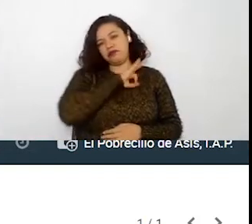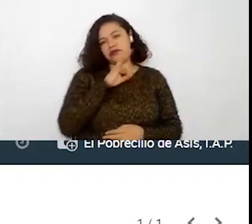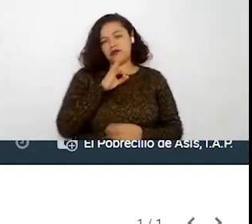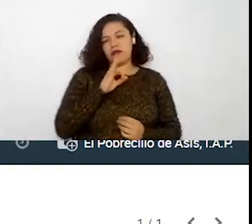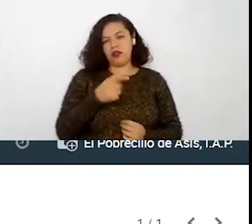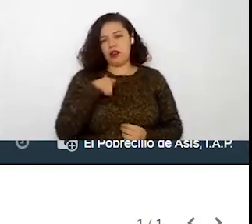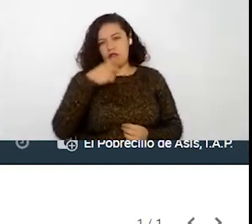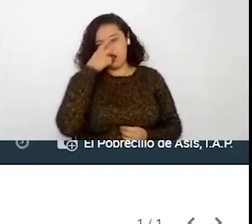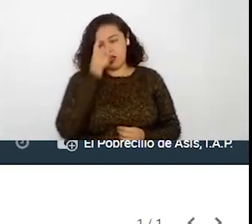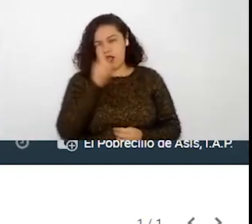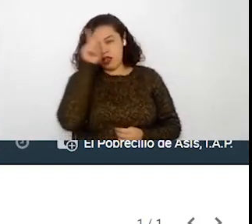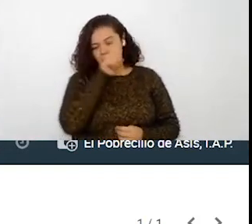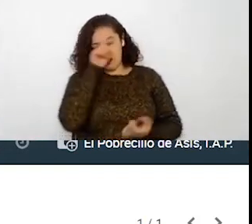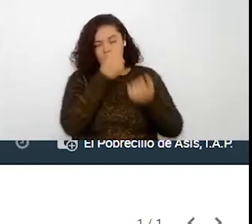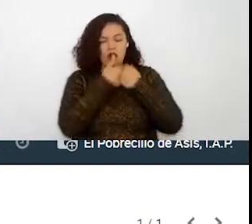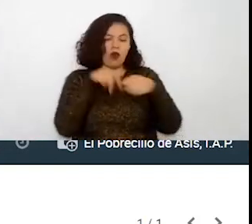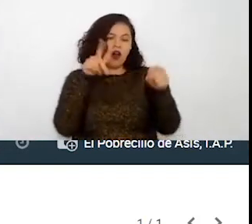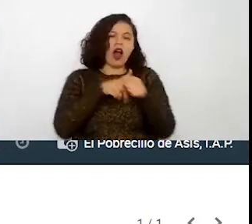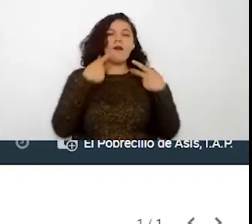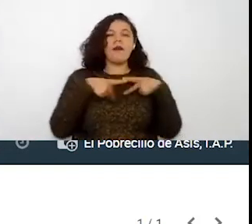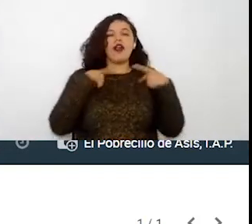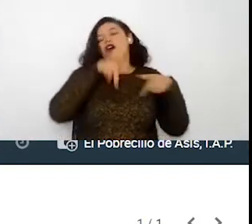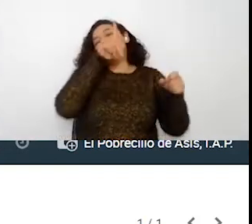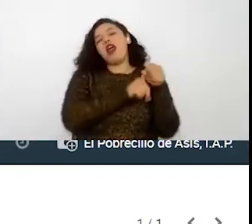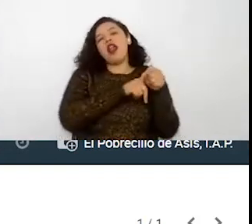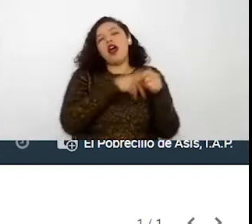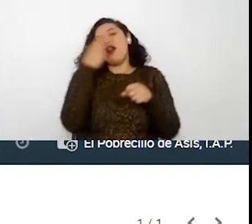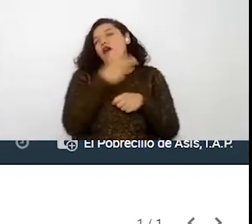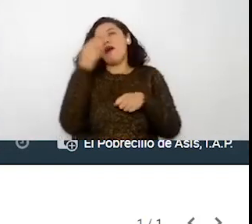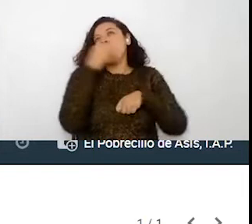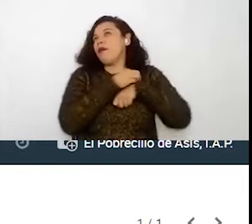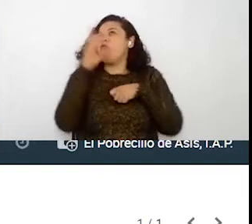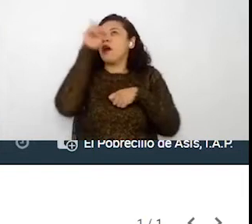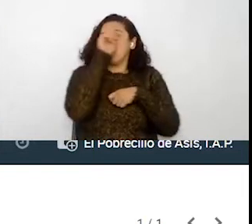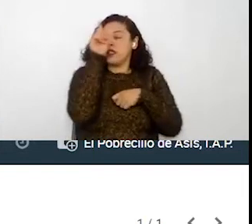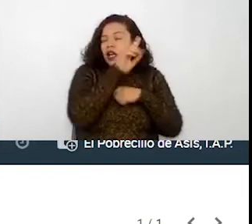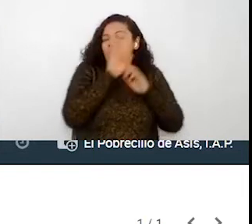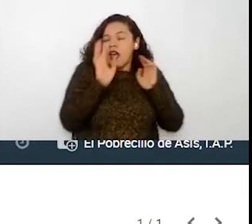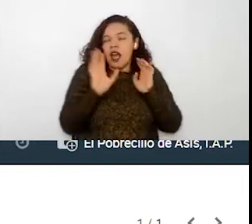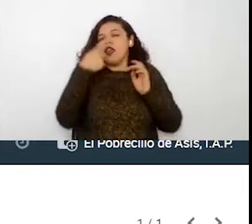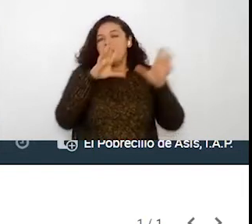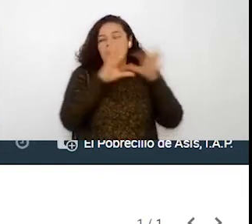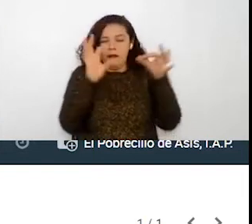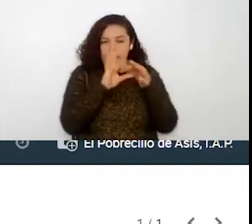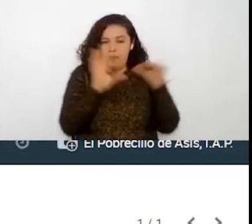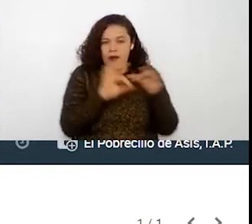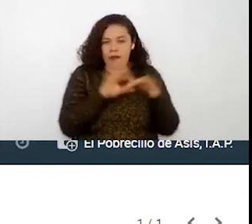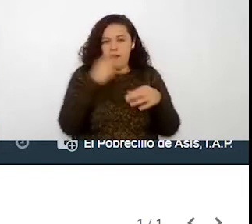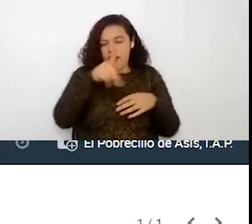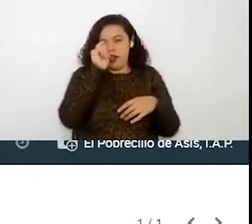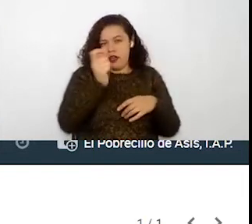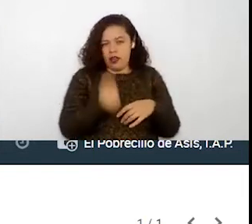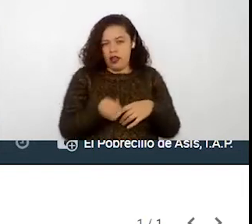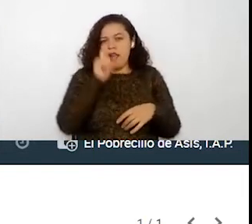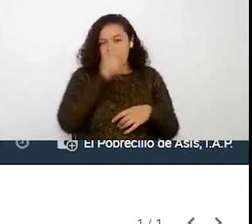les decía como orientación social personal le pueden llamar por ejemplo consejería y describir Qué es para ustedes esto y también